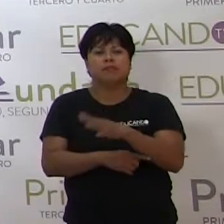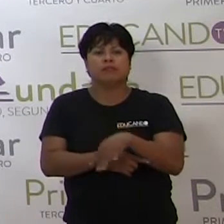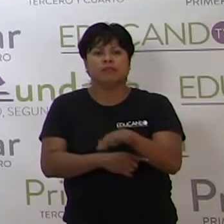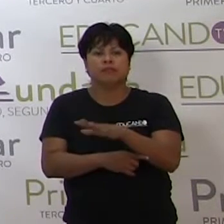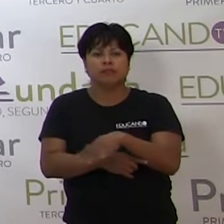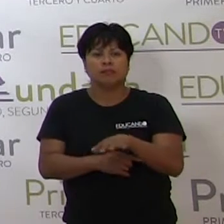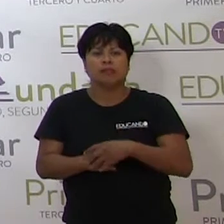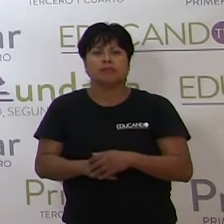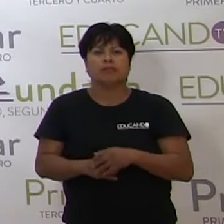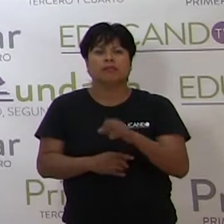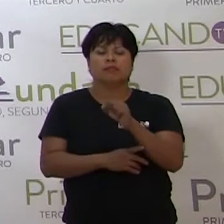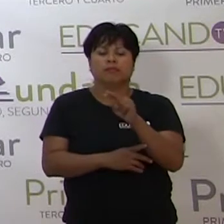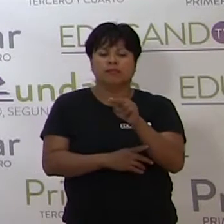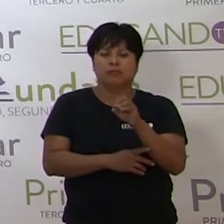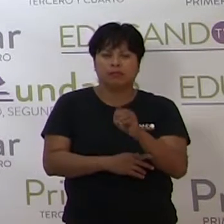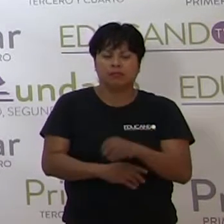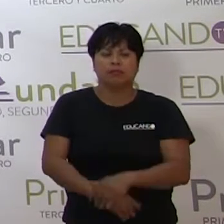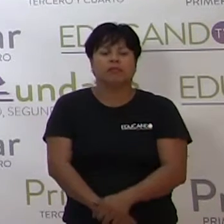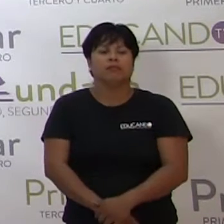buscamos seno,